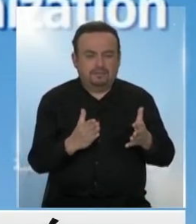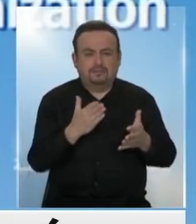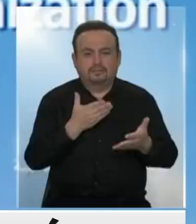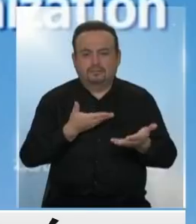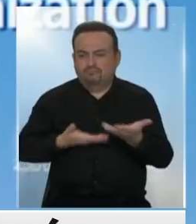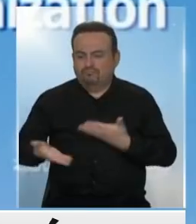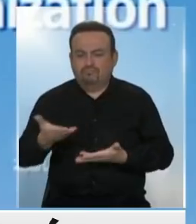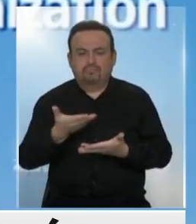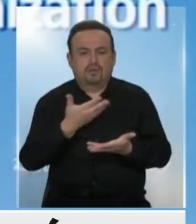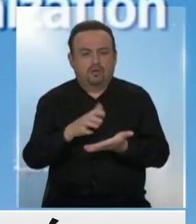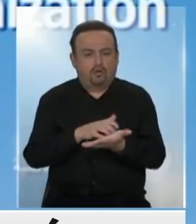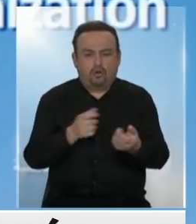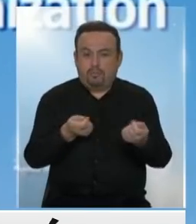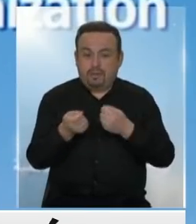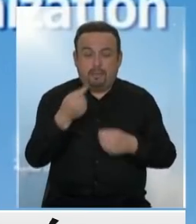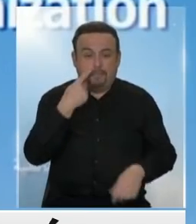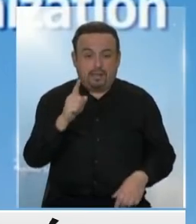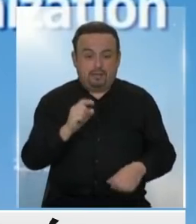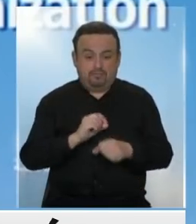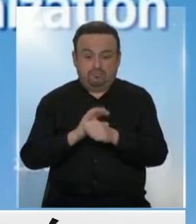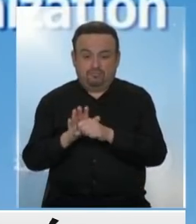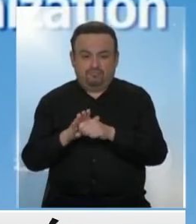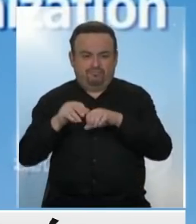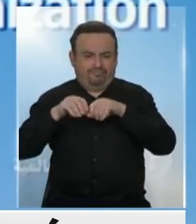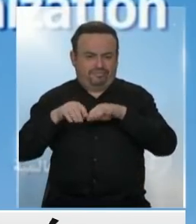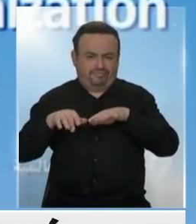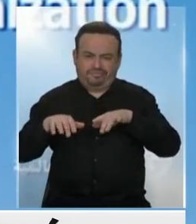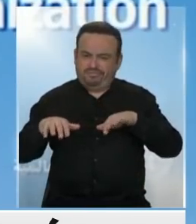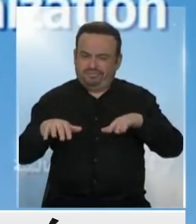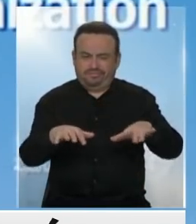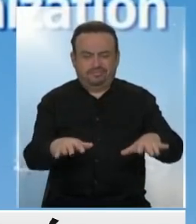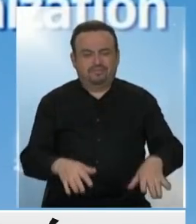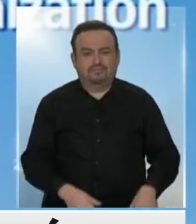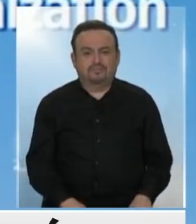y economías, pero el virus se está propagando rápido.